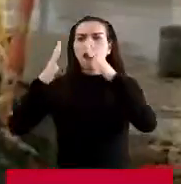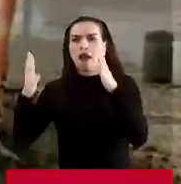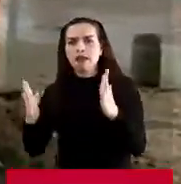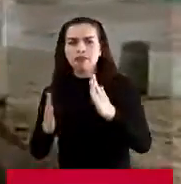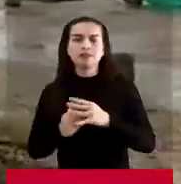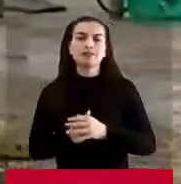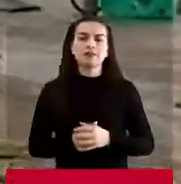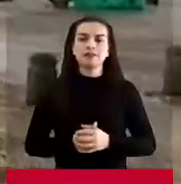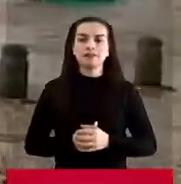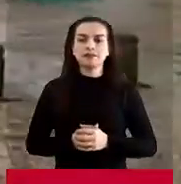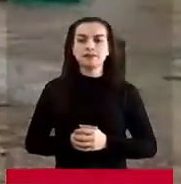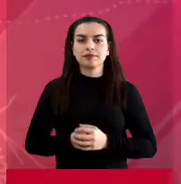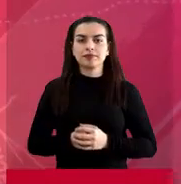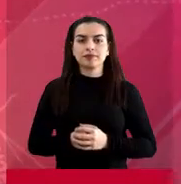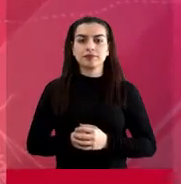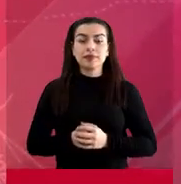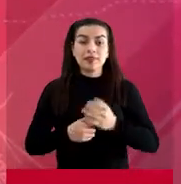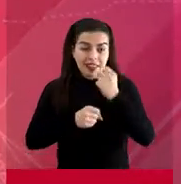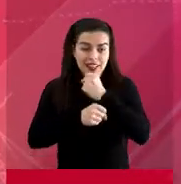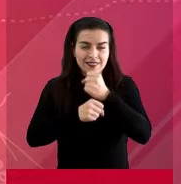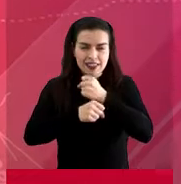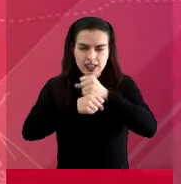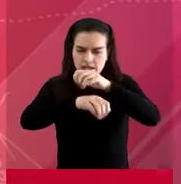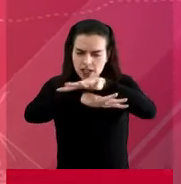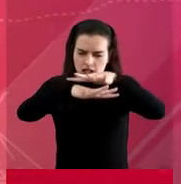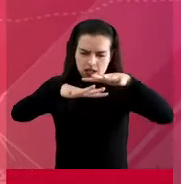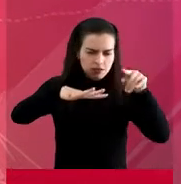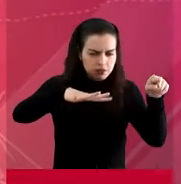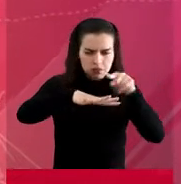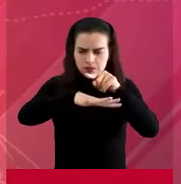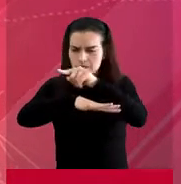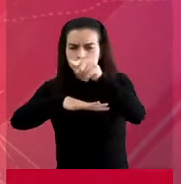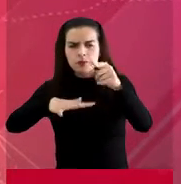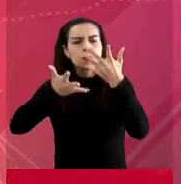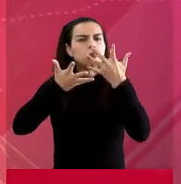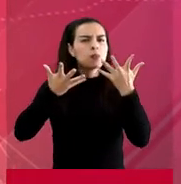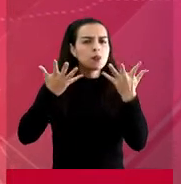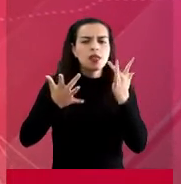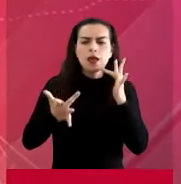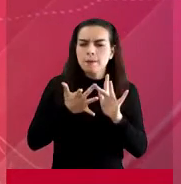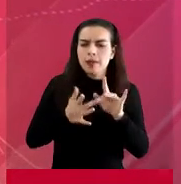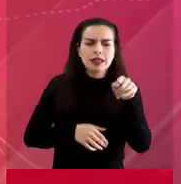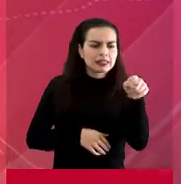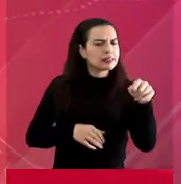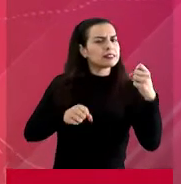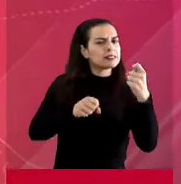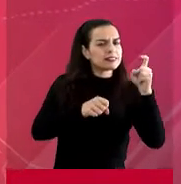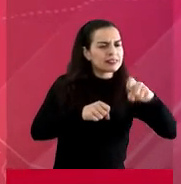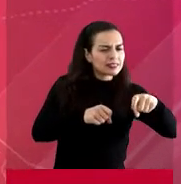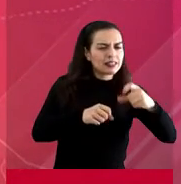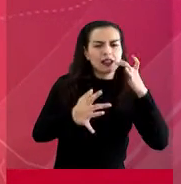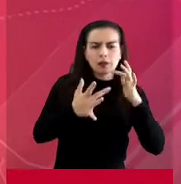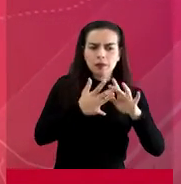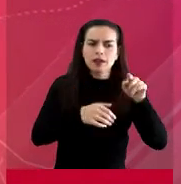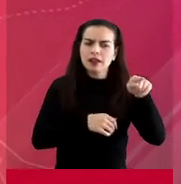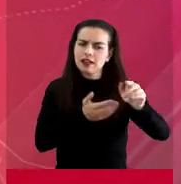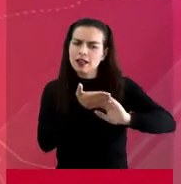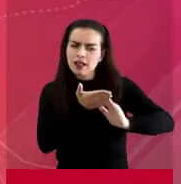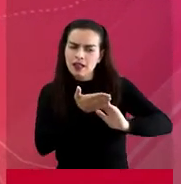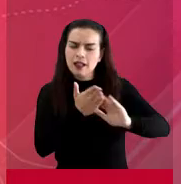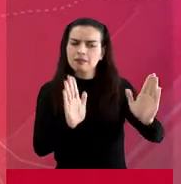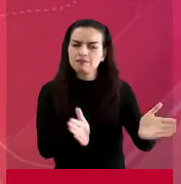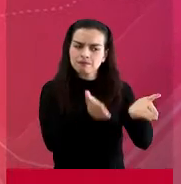red, identificando puntos que pudieran ser más frágiles, puntos que requieren trabajos de mantenimiento, de inversión, y